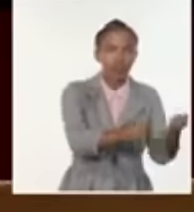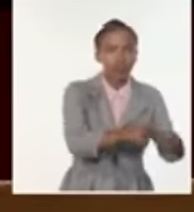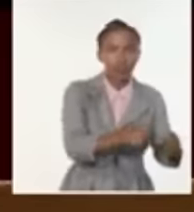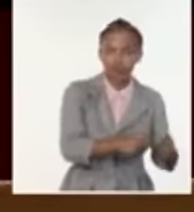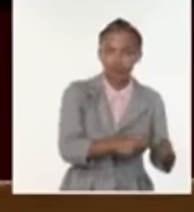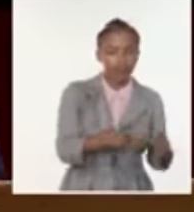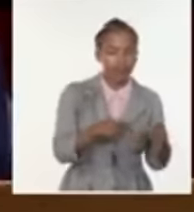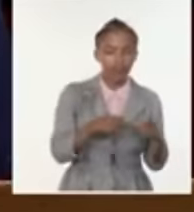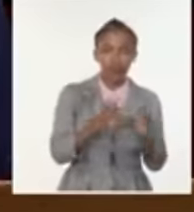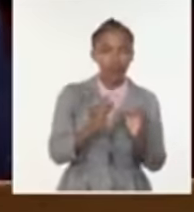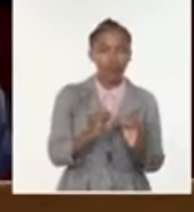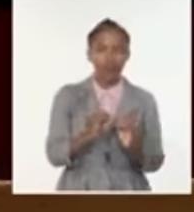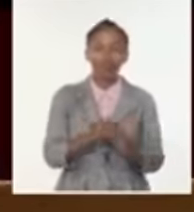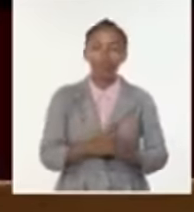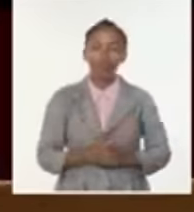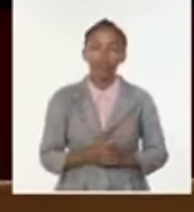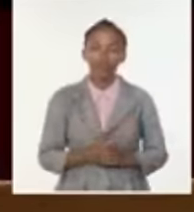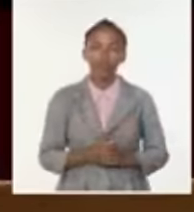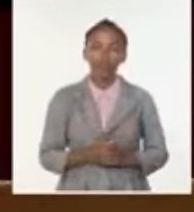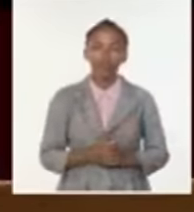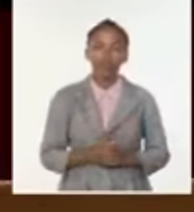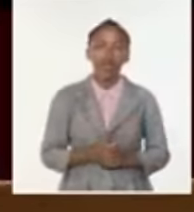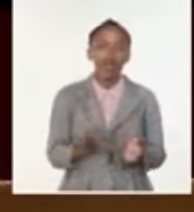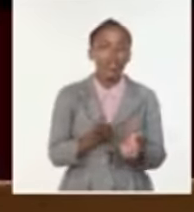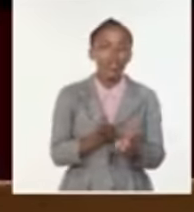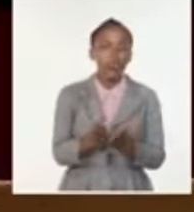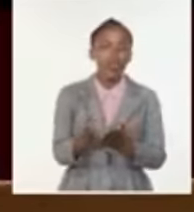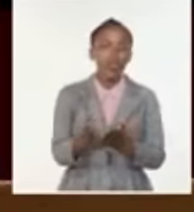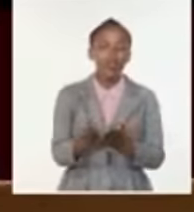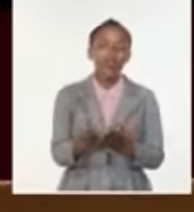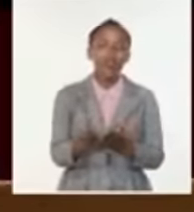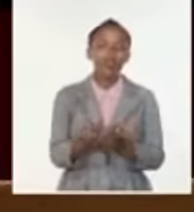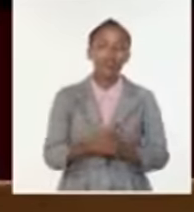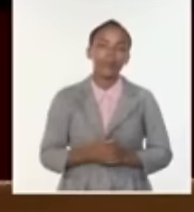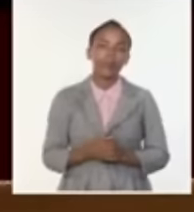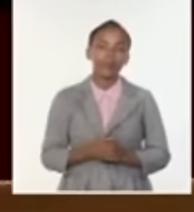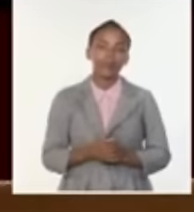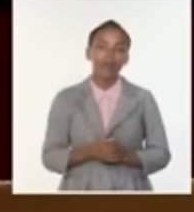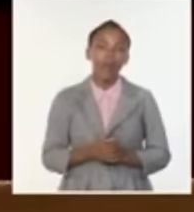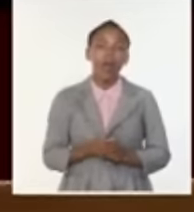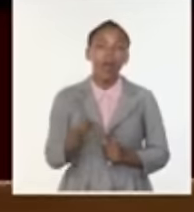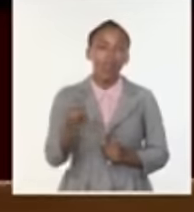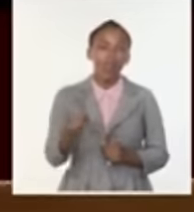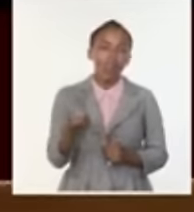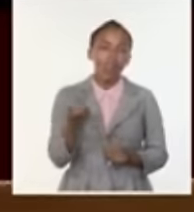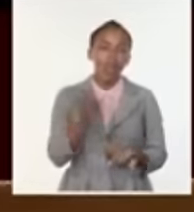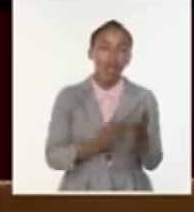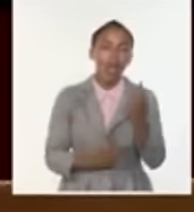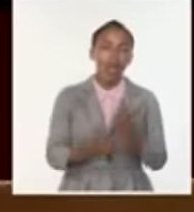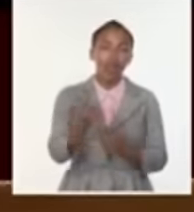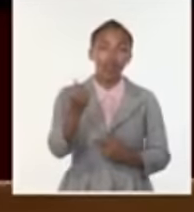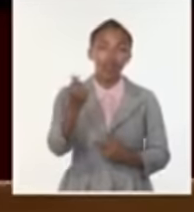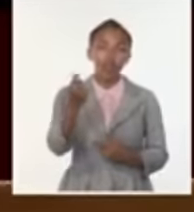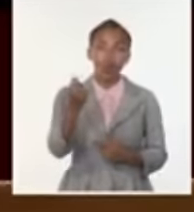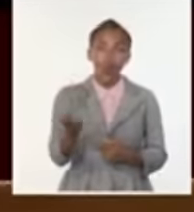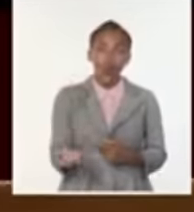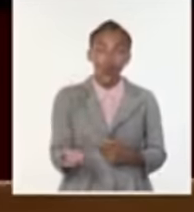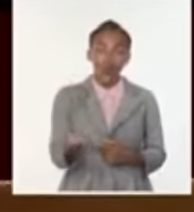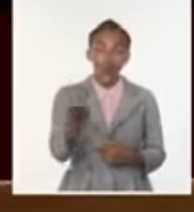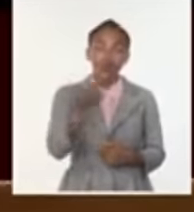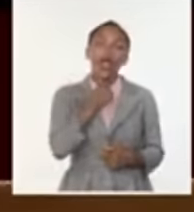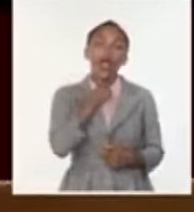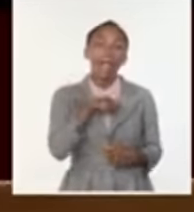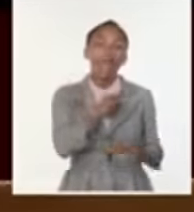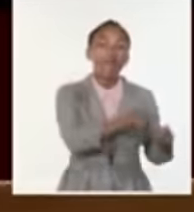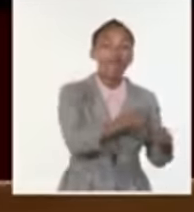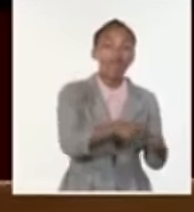anterior, se mantienen altos índices de inflación, en los que incide también la reducida oferta de